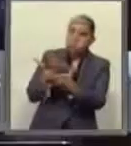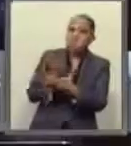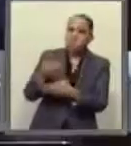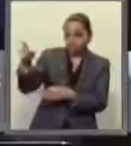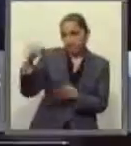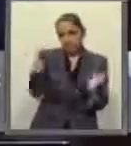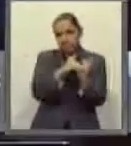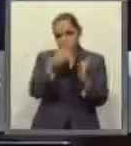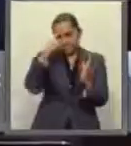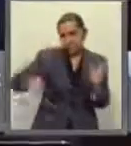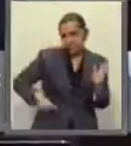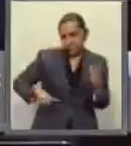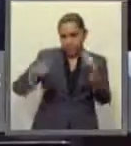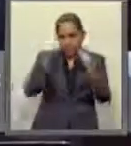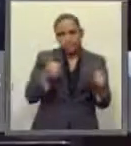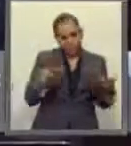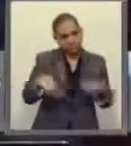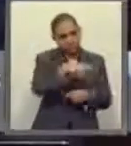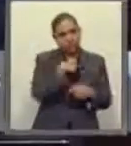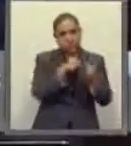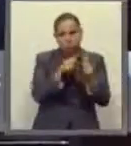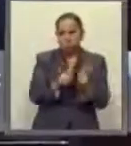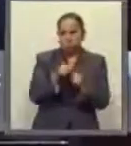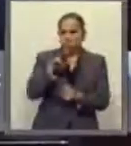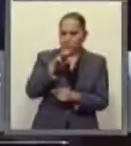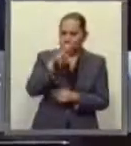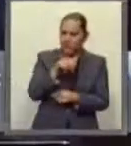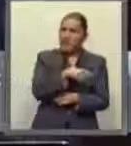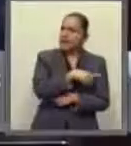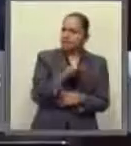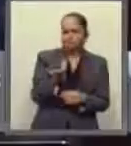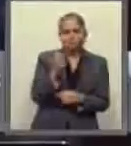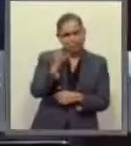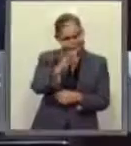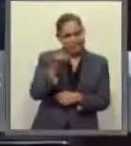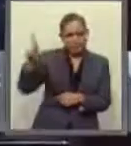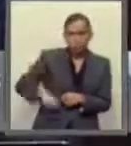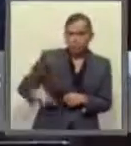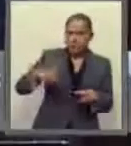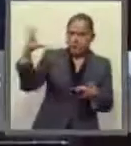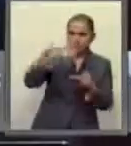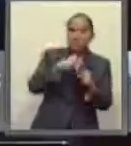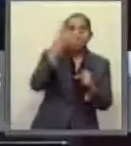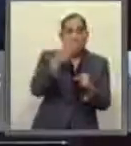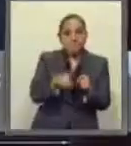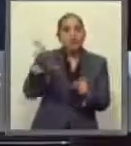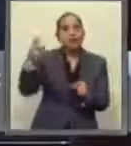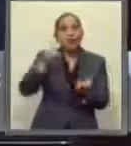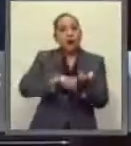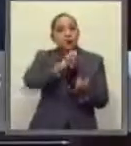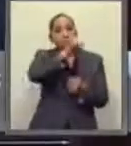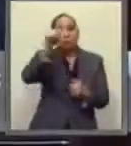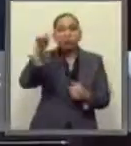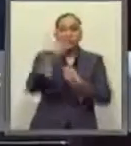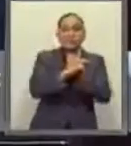del Estado el grupo parlamentario de morena está a favor de que se intervenga pero que se evite la importación de leche